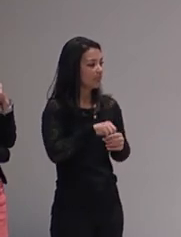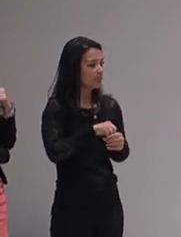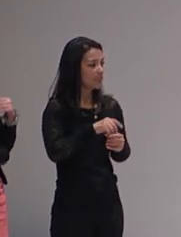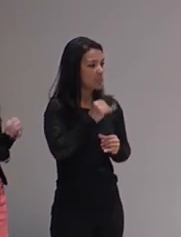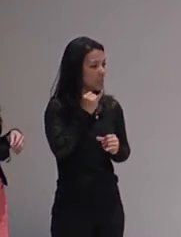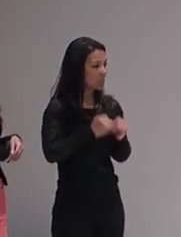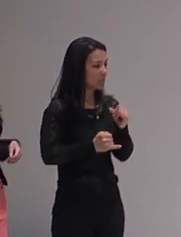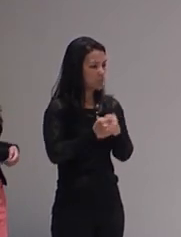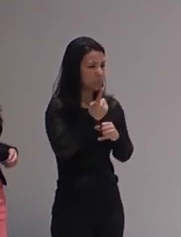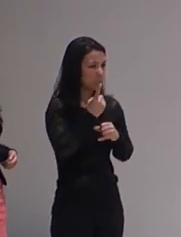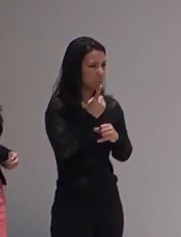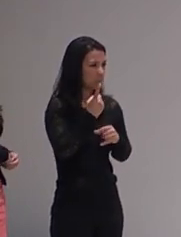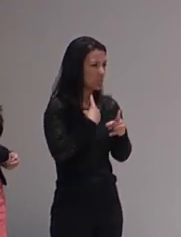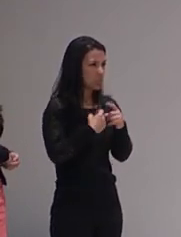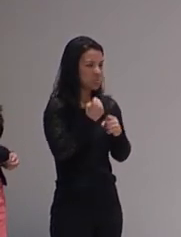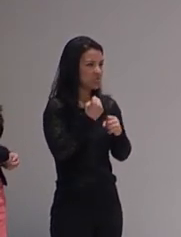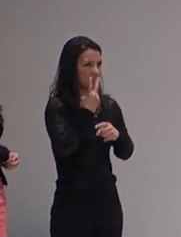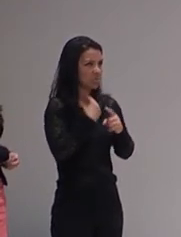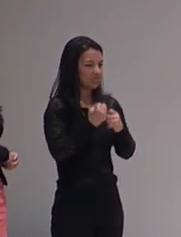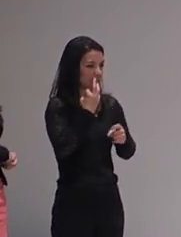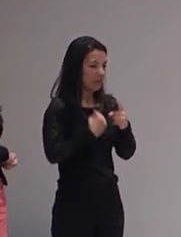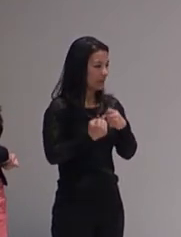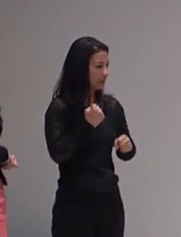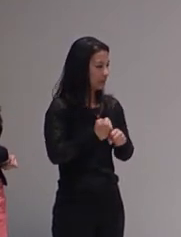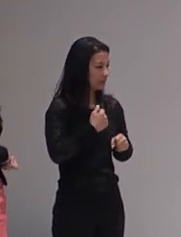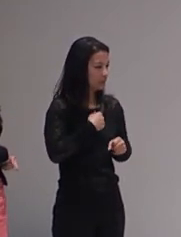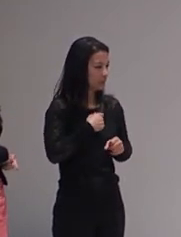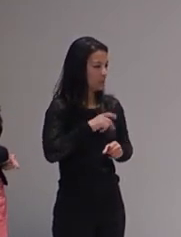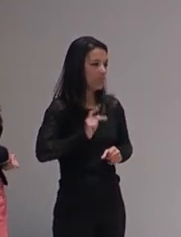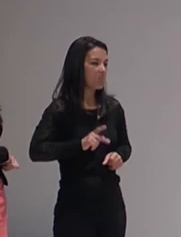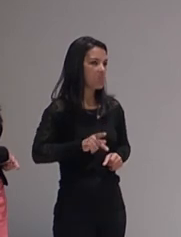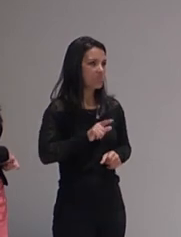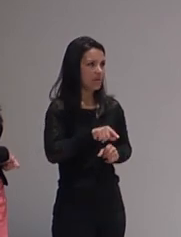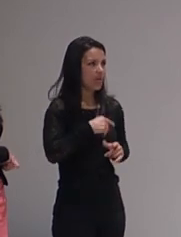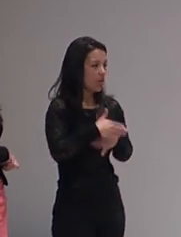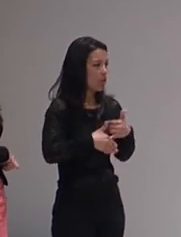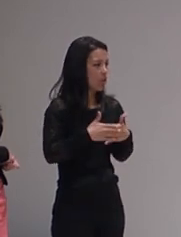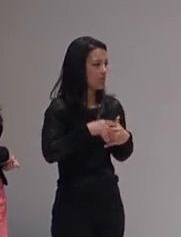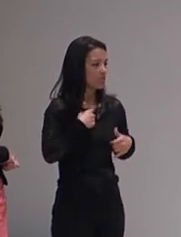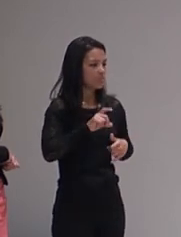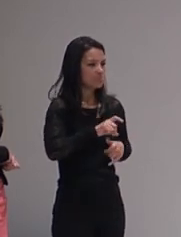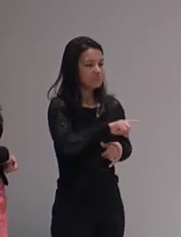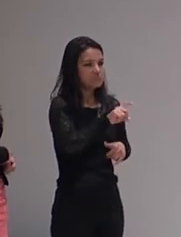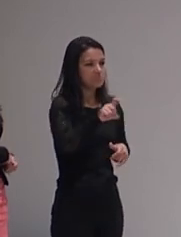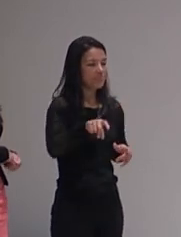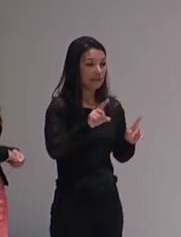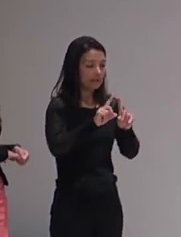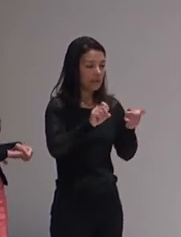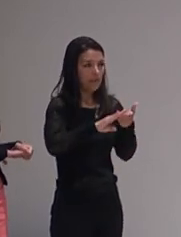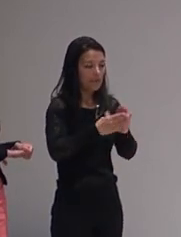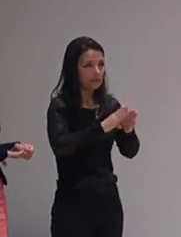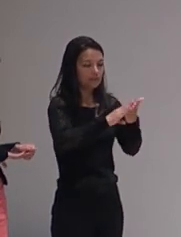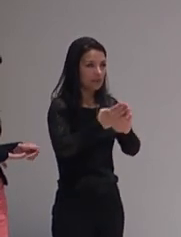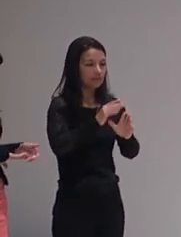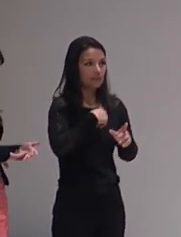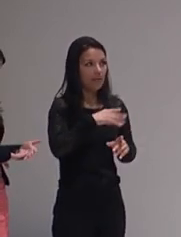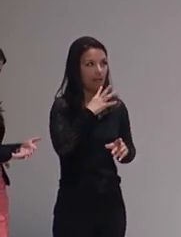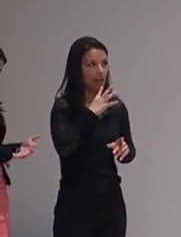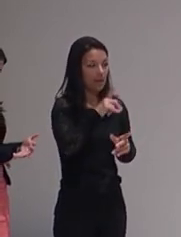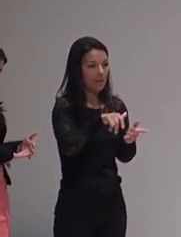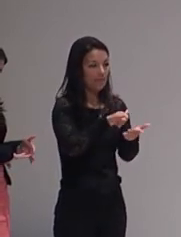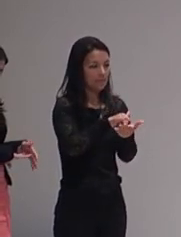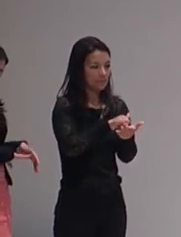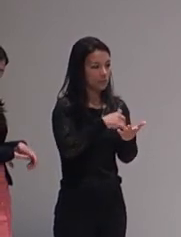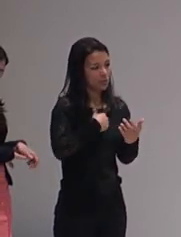los últimos 2 o 3 años de mi vida, yo me la he pasado caminando por este país hablando de los temas de paz. Y hay 2 cosas